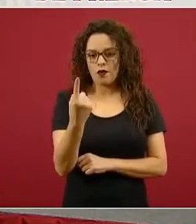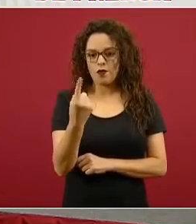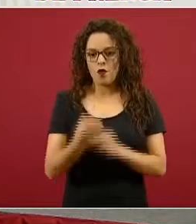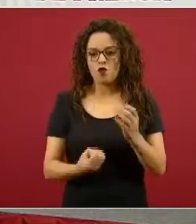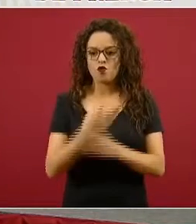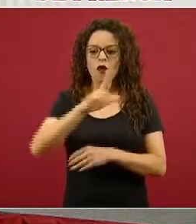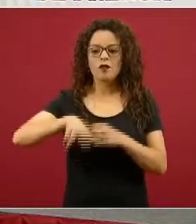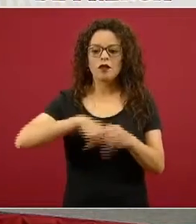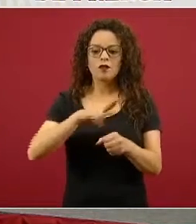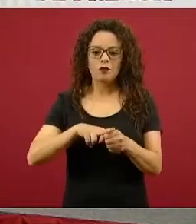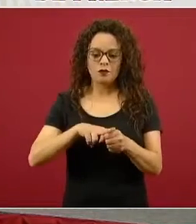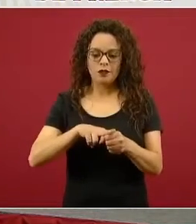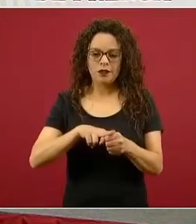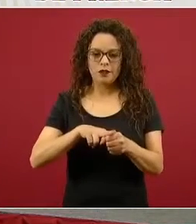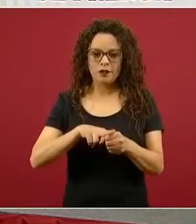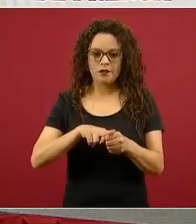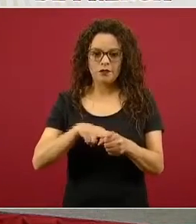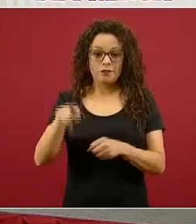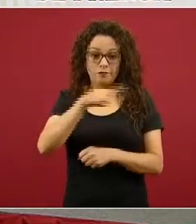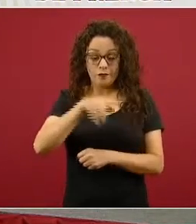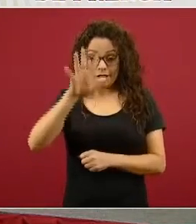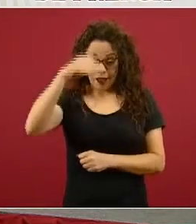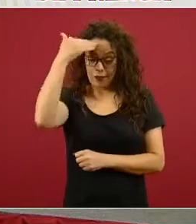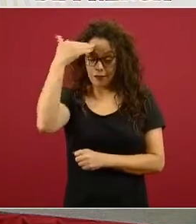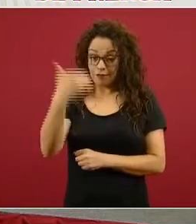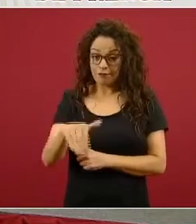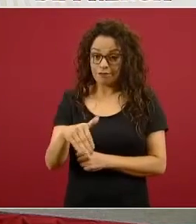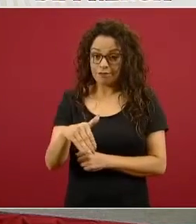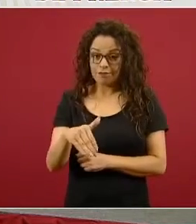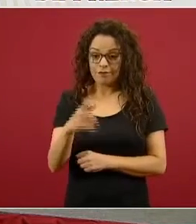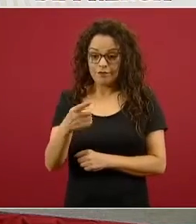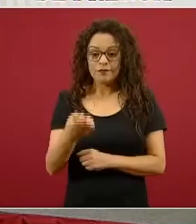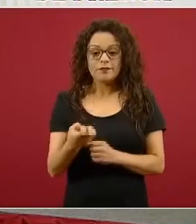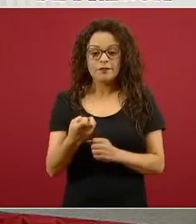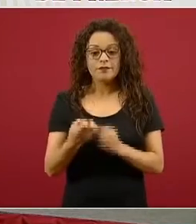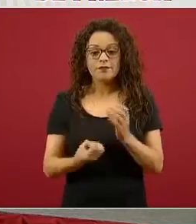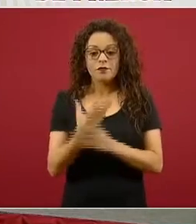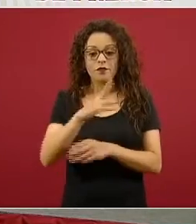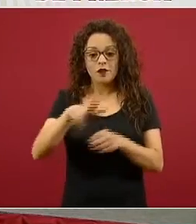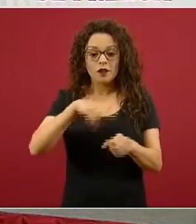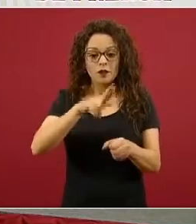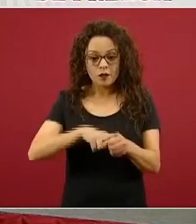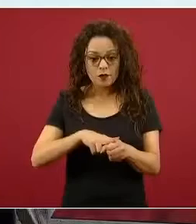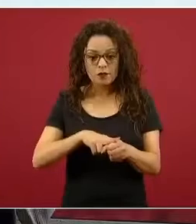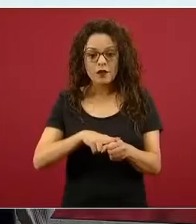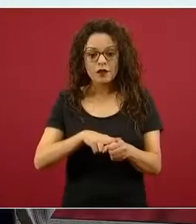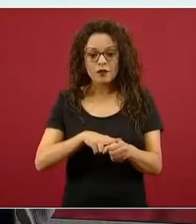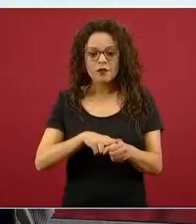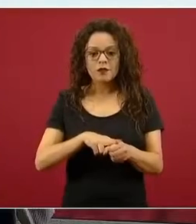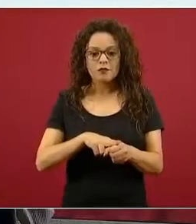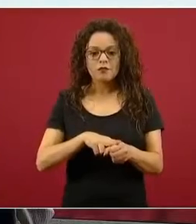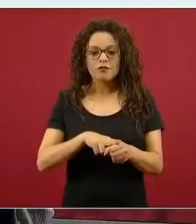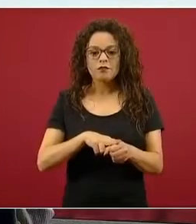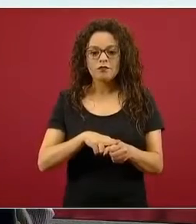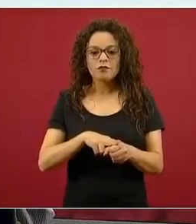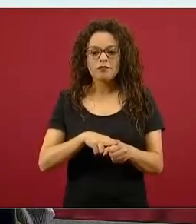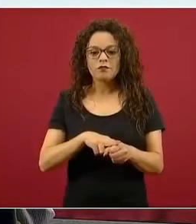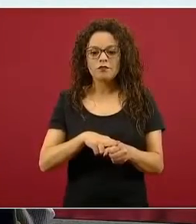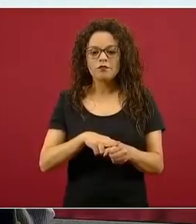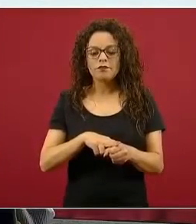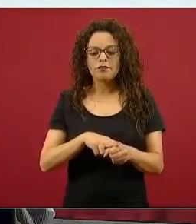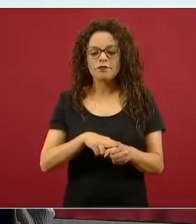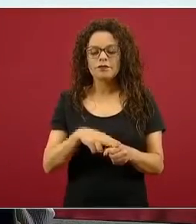nueva normalidad, que como bien saben todas y todos, esta nueva normalidad se caracteriza por el